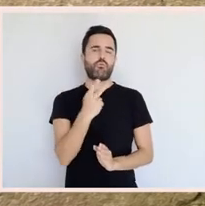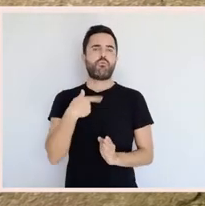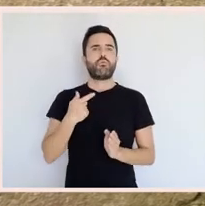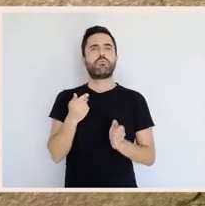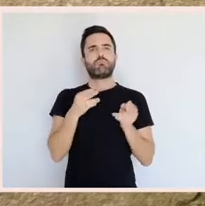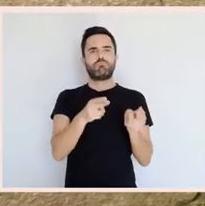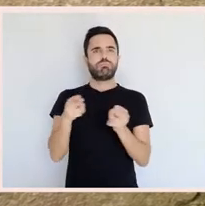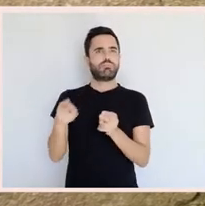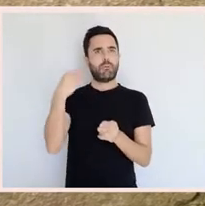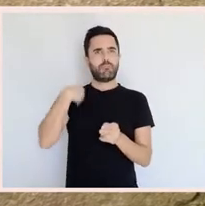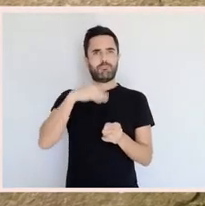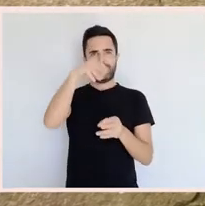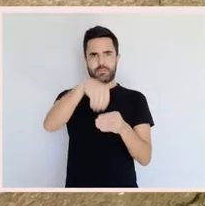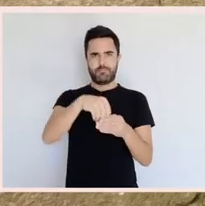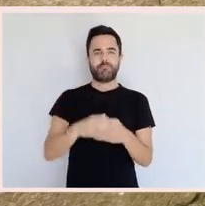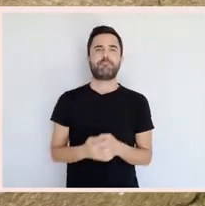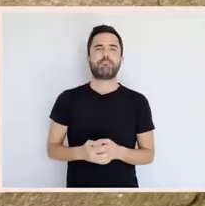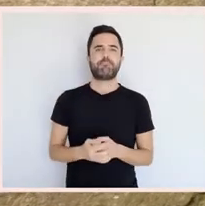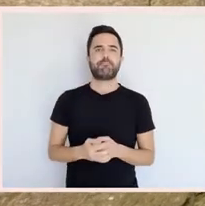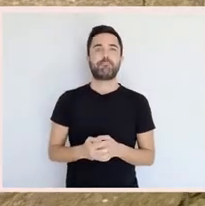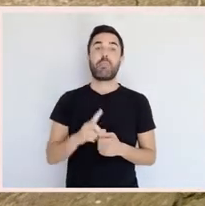esposa enterráronse nesta mesma capela.